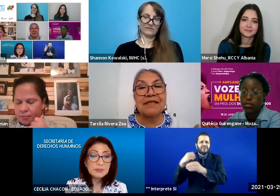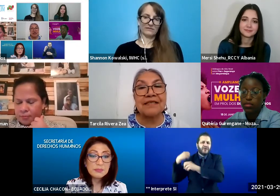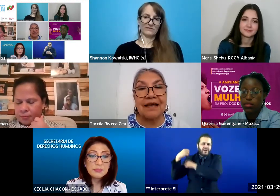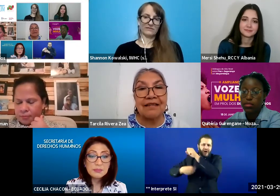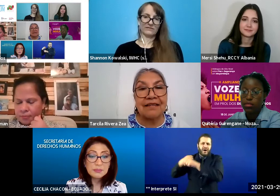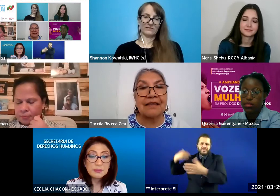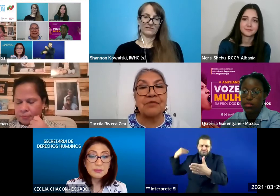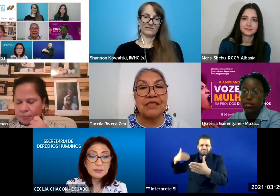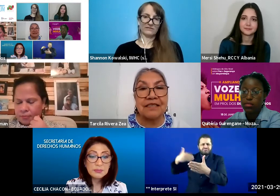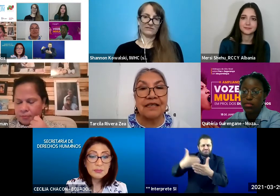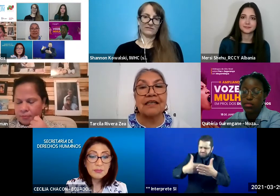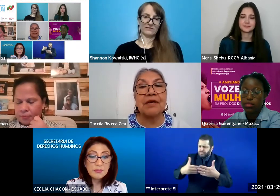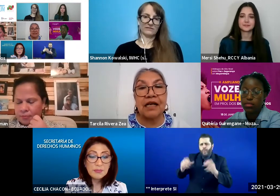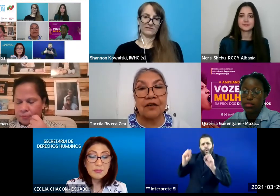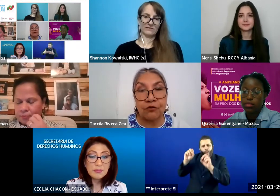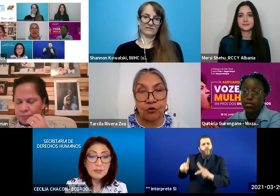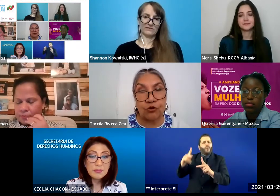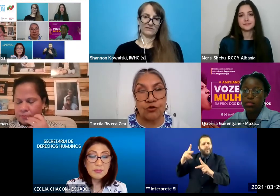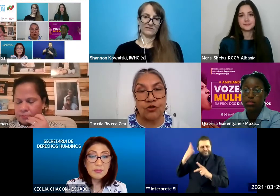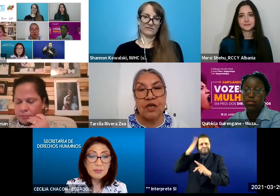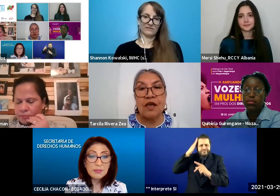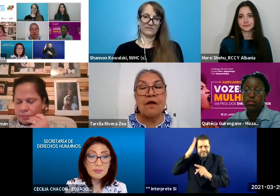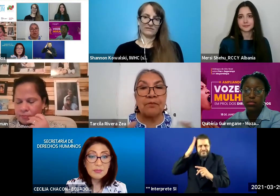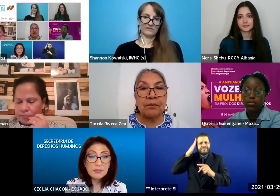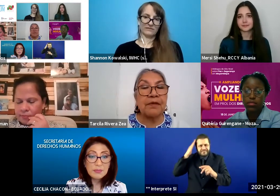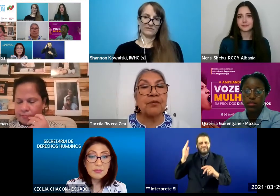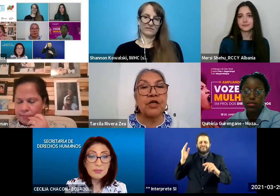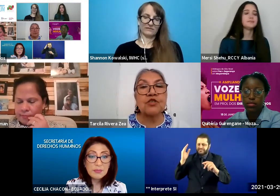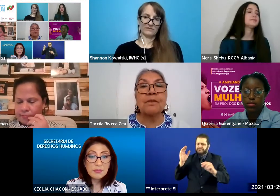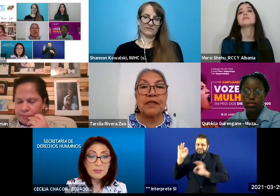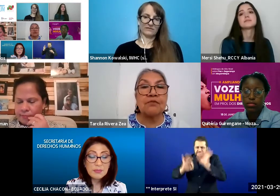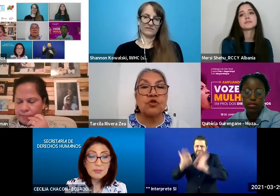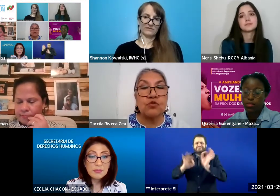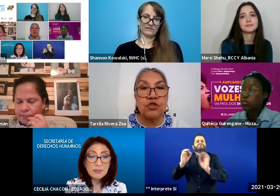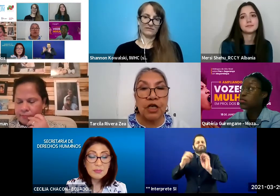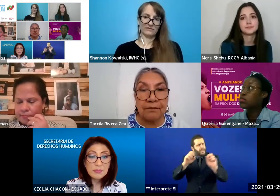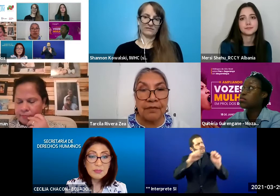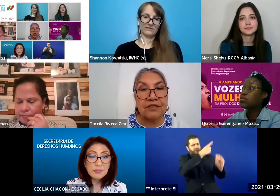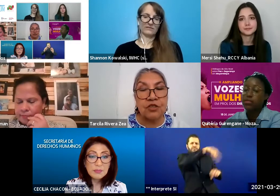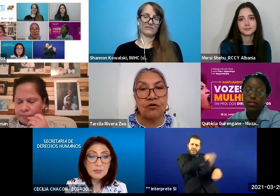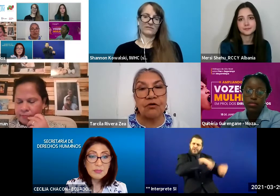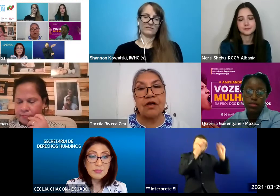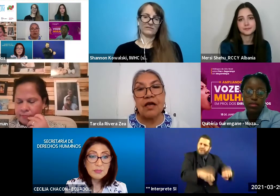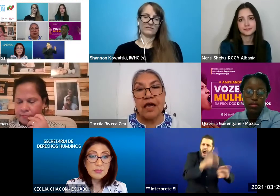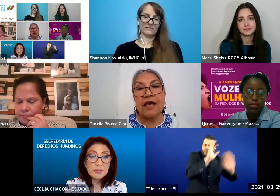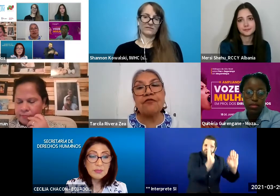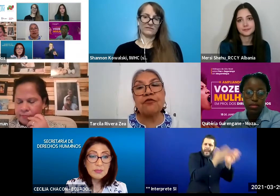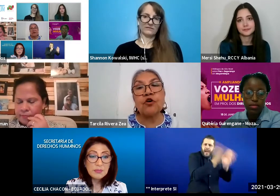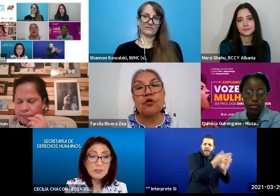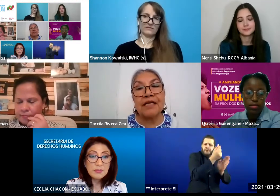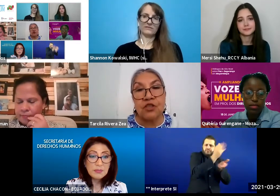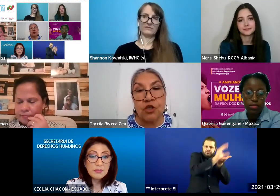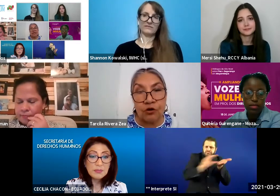tenemos capacidad de administrar y manejar fondos. Y por eso pedimos mucha inversión